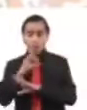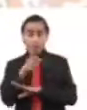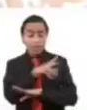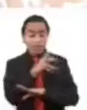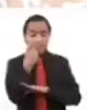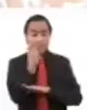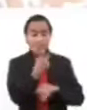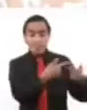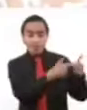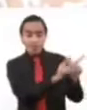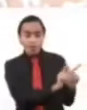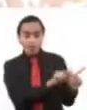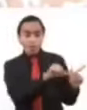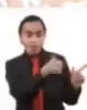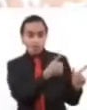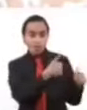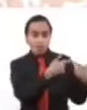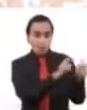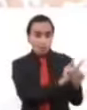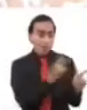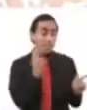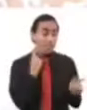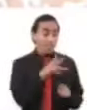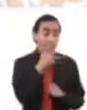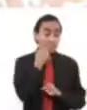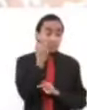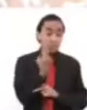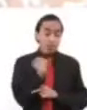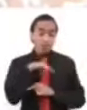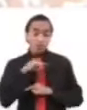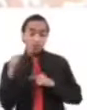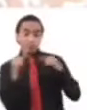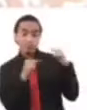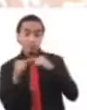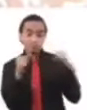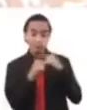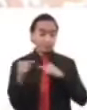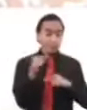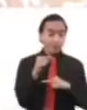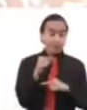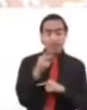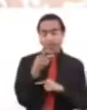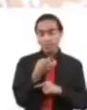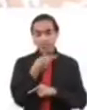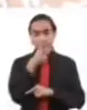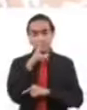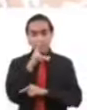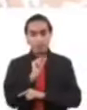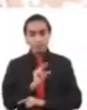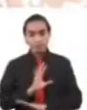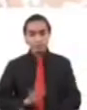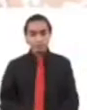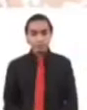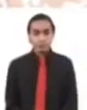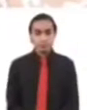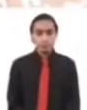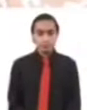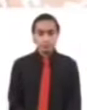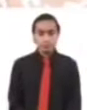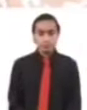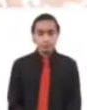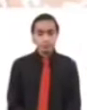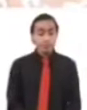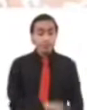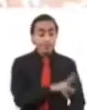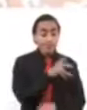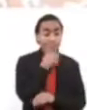los adversarios están así pero hábitos hábitos ávidos de un conflicto interno dentro de nuestro movimiento y que